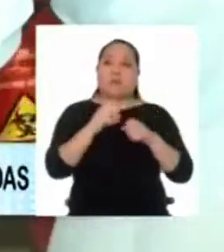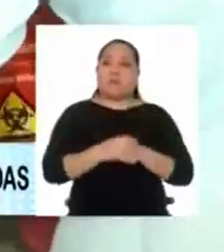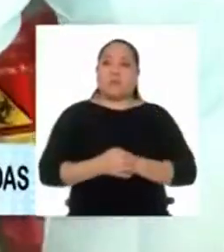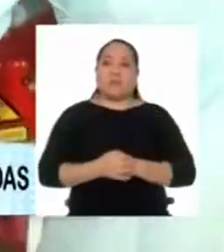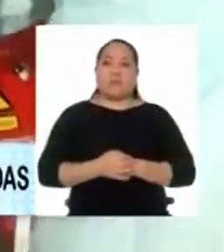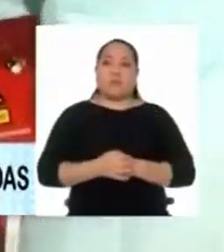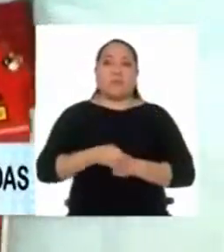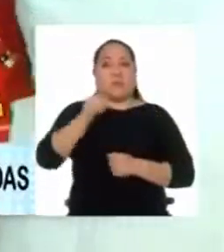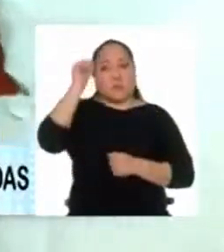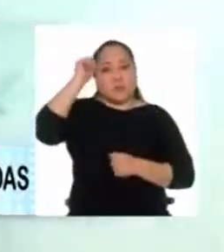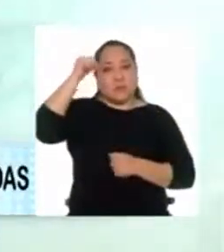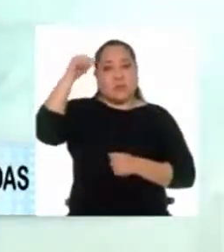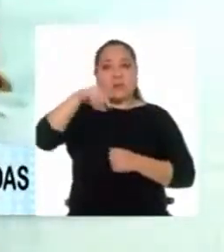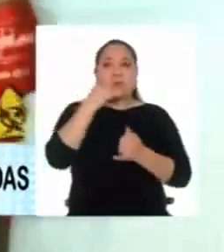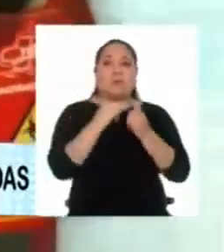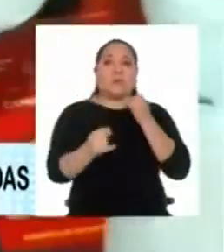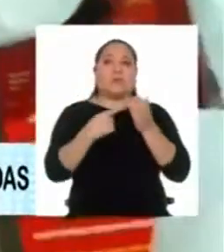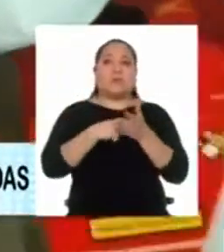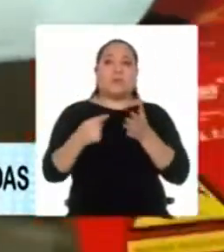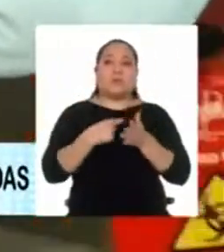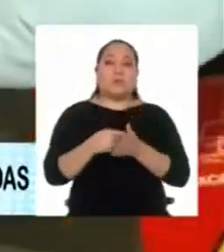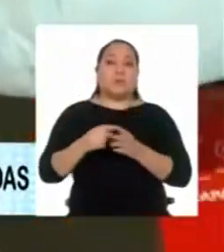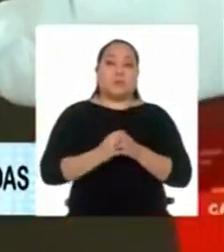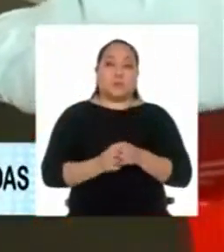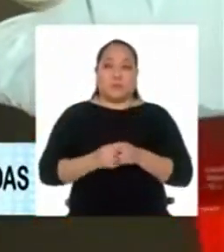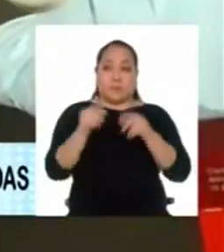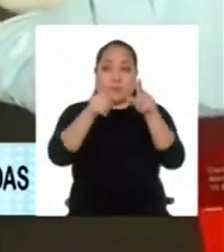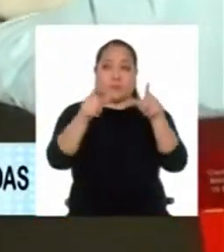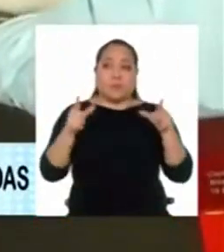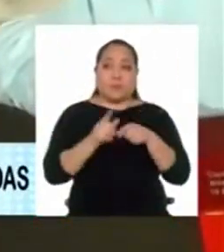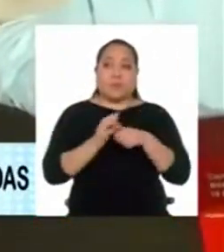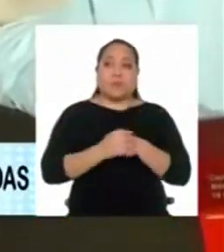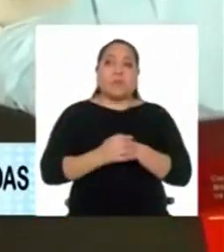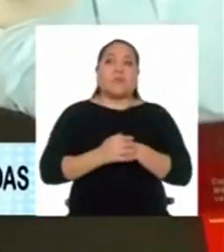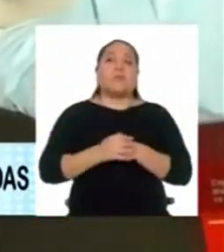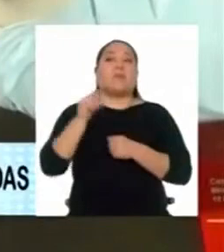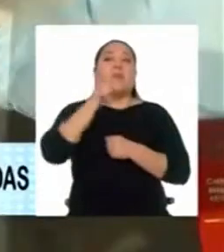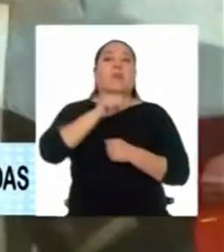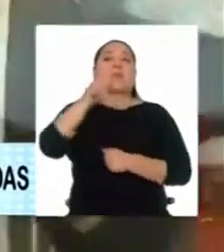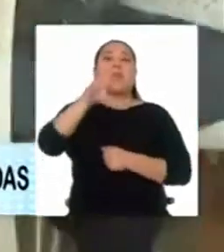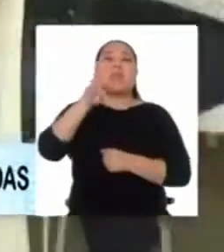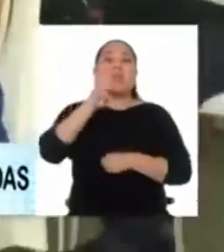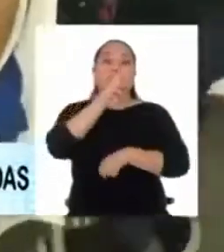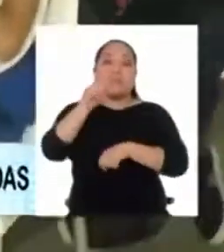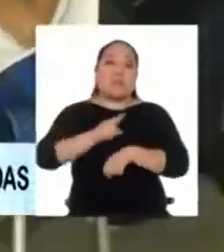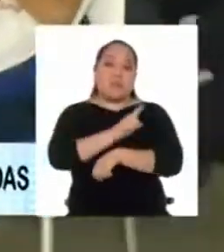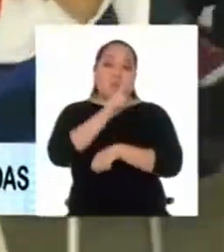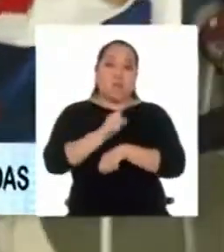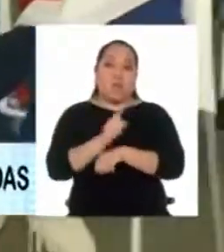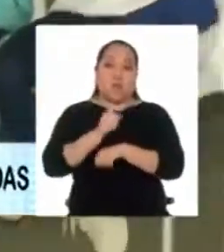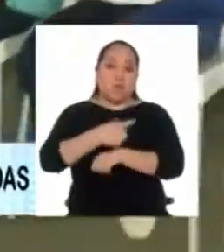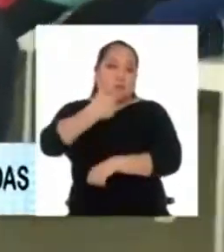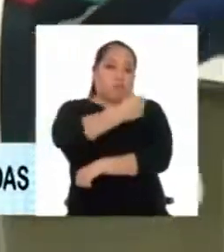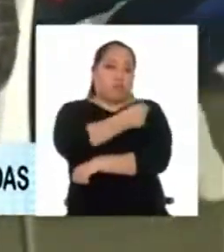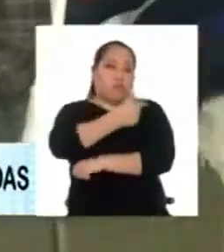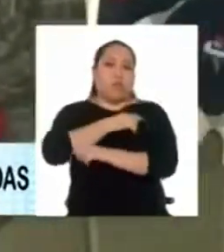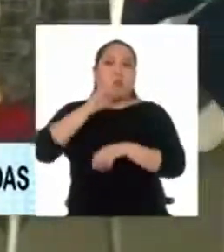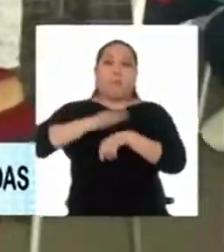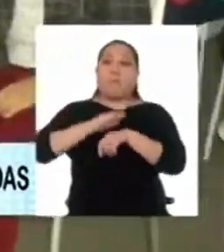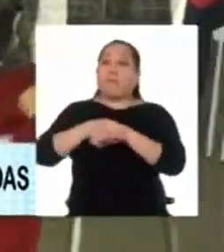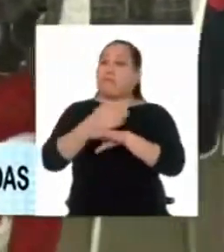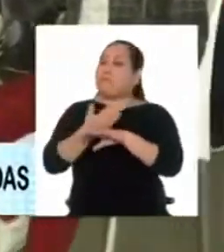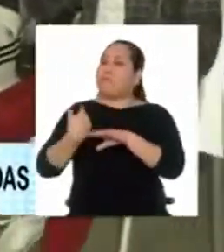¿no? Recuerde que este fin de semana los vacunatorios atenderán 36 horas ininterrumpidas. Prevenir una tercera